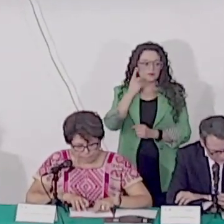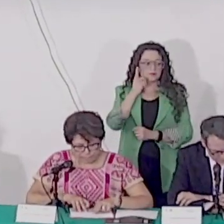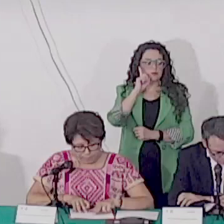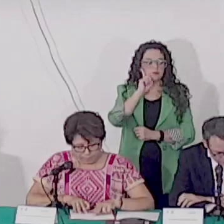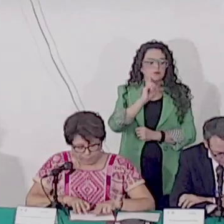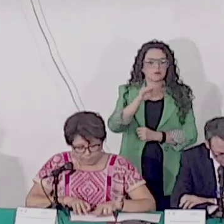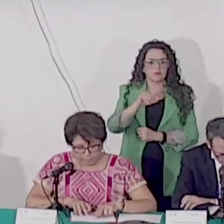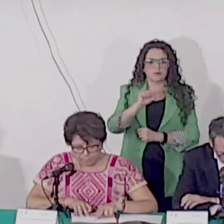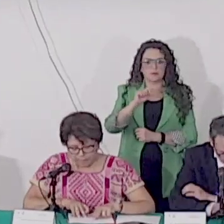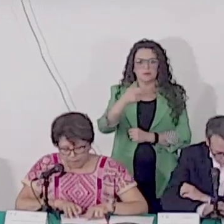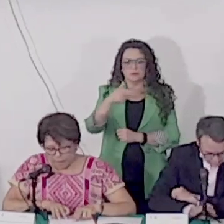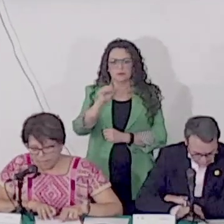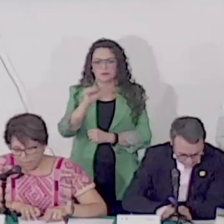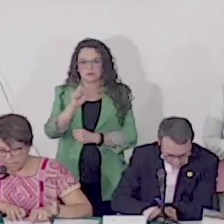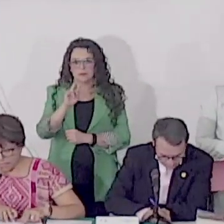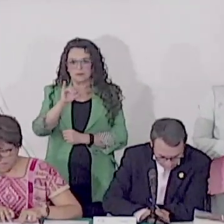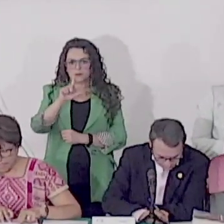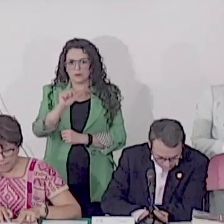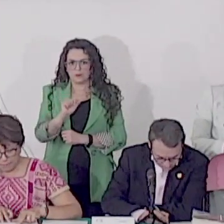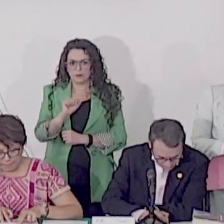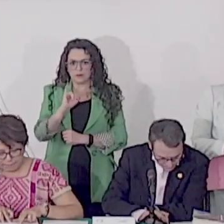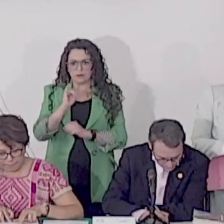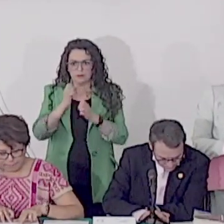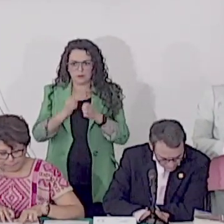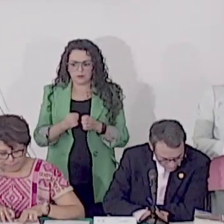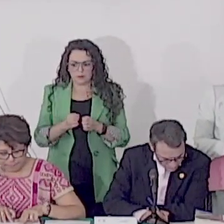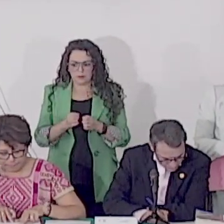Diputada Marta Soledad Ávila Ventura. Presente.